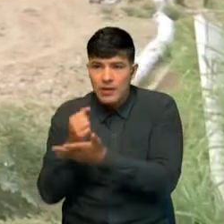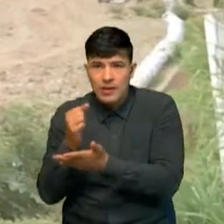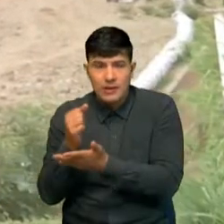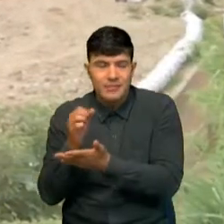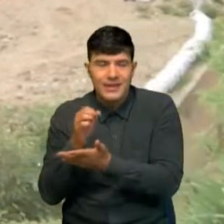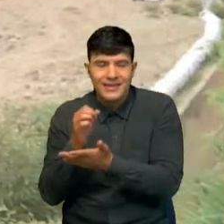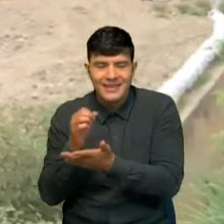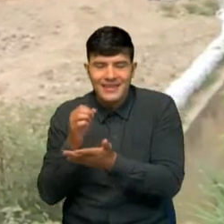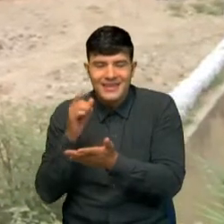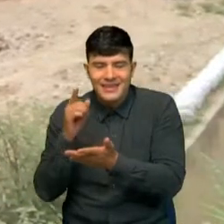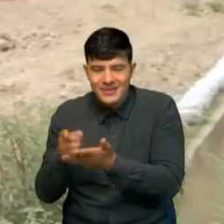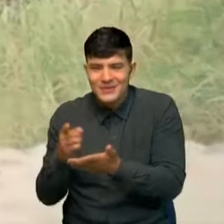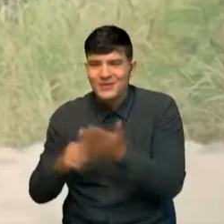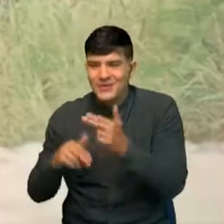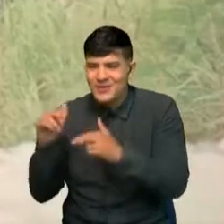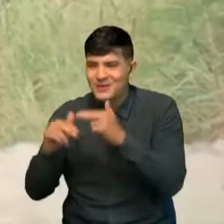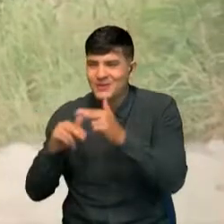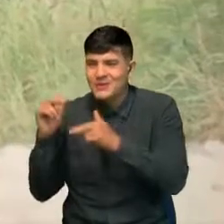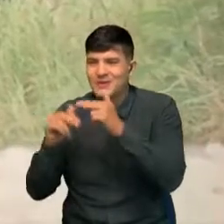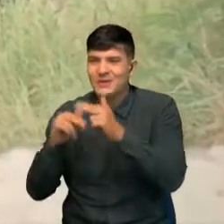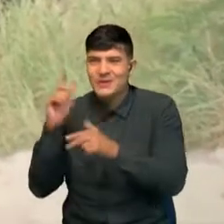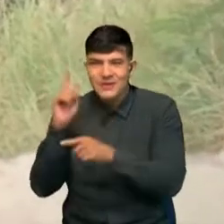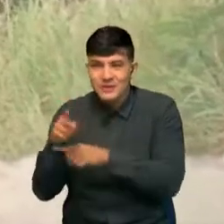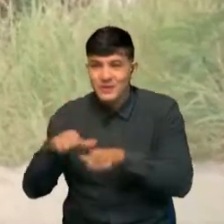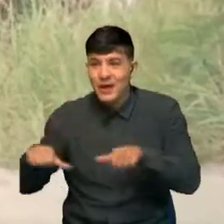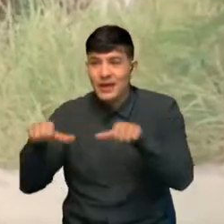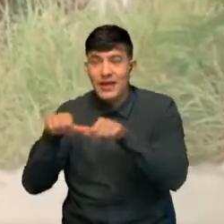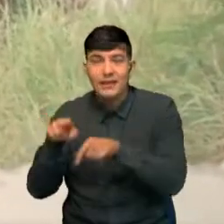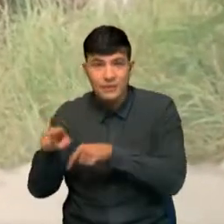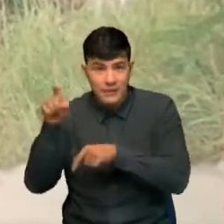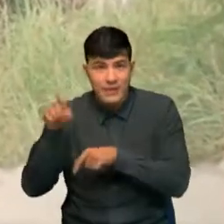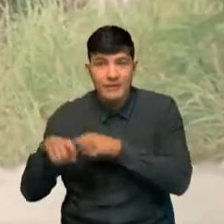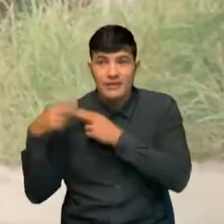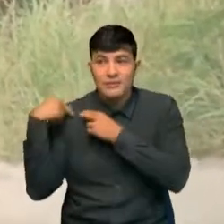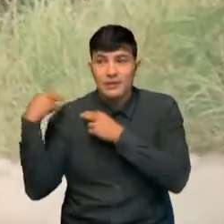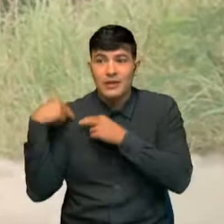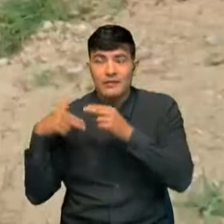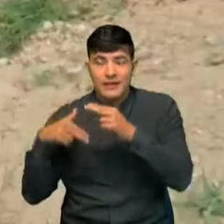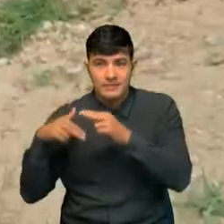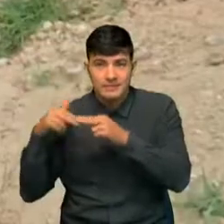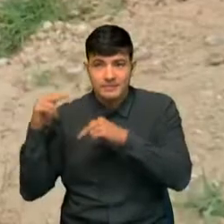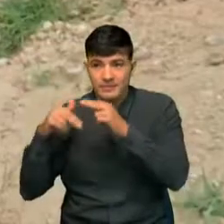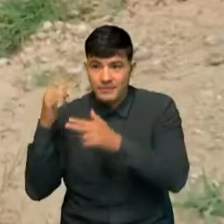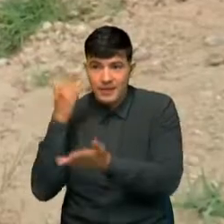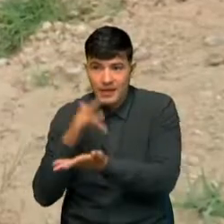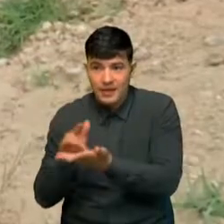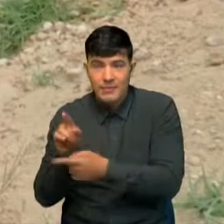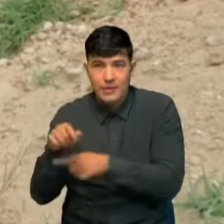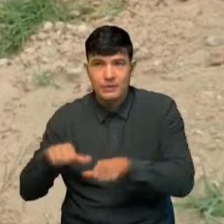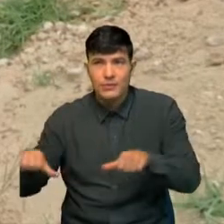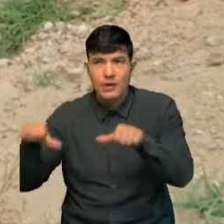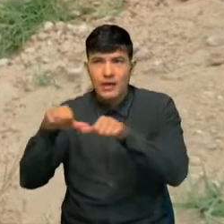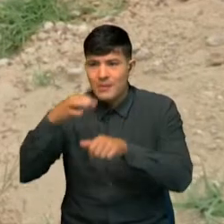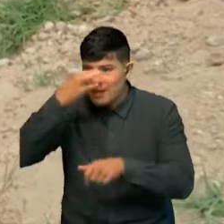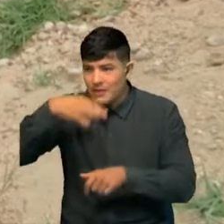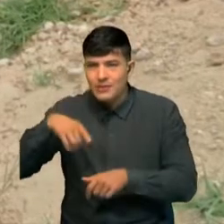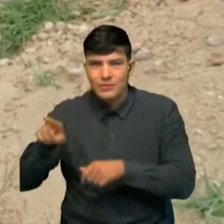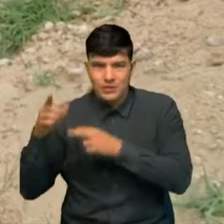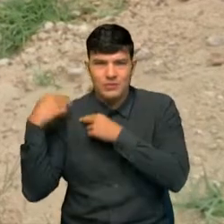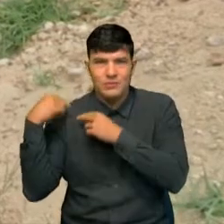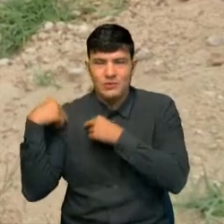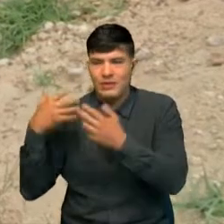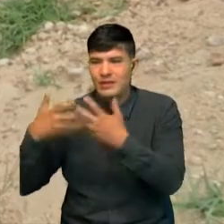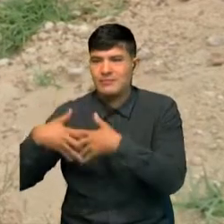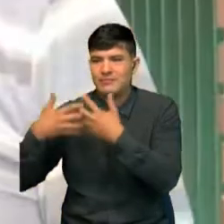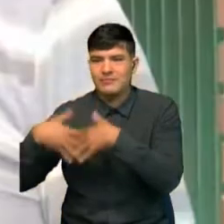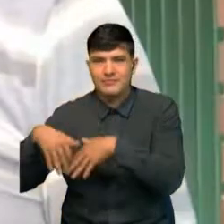en el sector los que deben hacer limpieza, pues la mayor parte de los residuos pertenecen a la obra. Quiero que se les exija para que hagan limpieza de